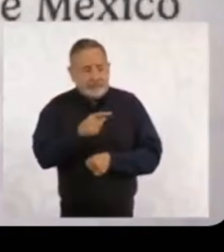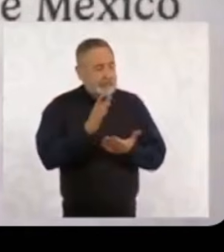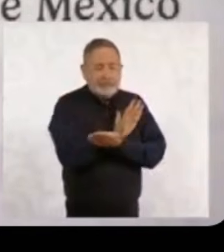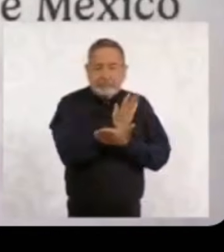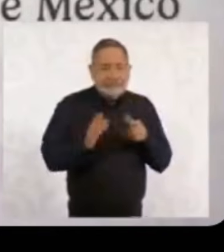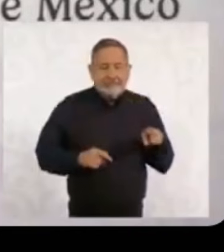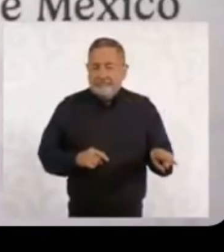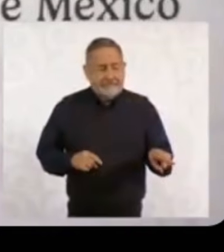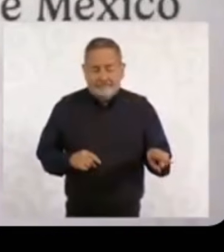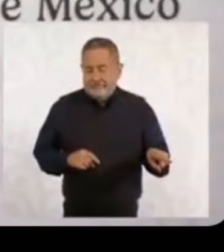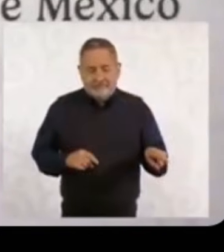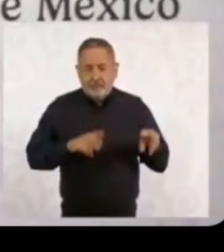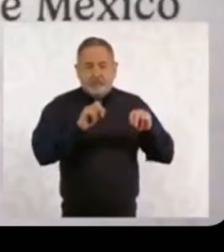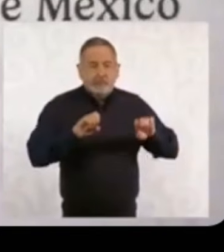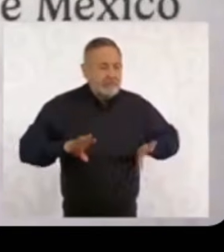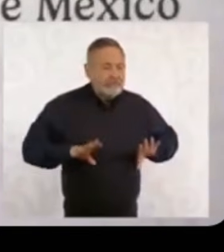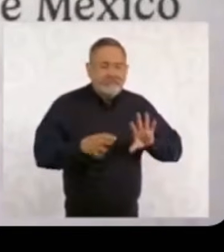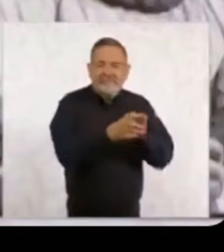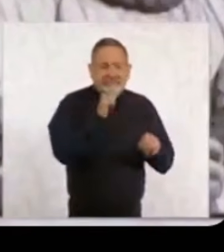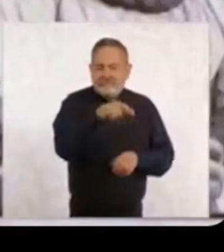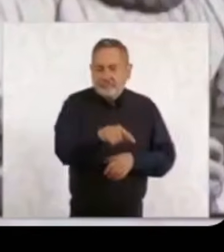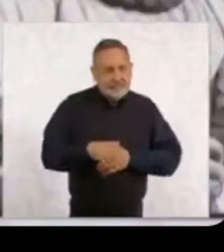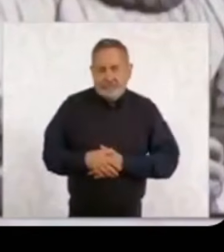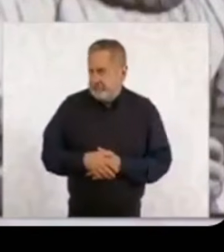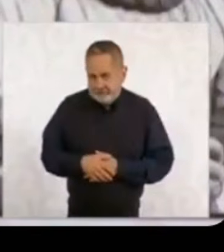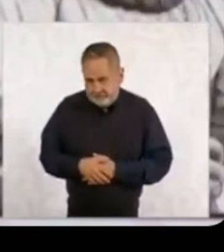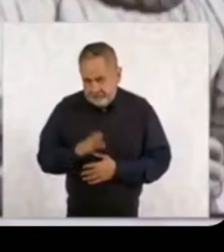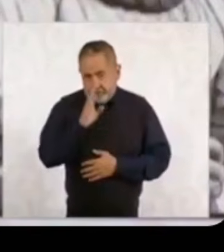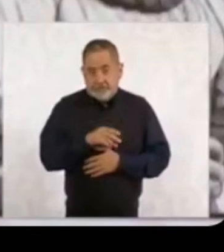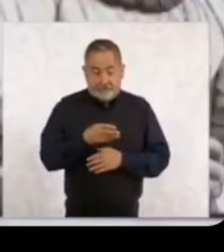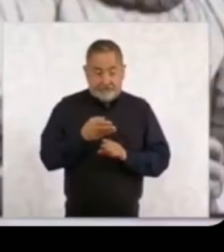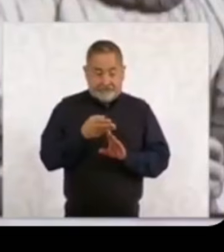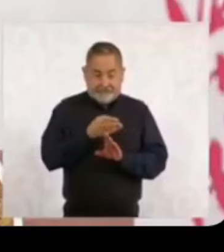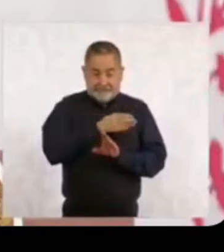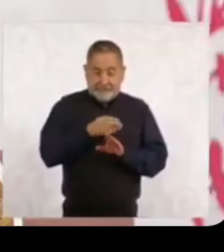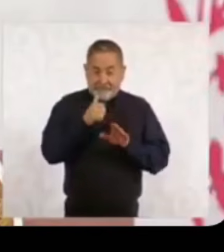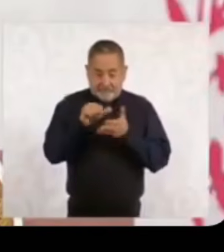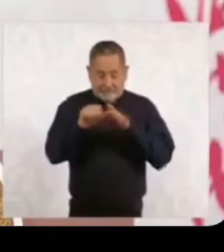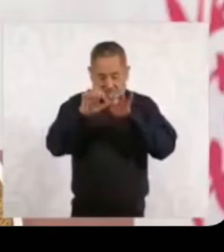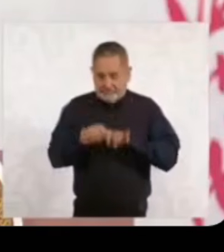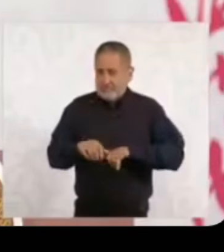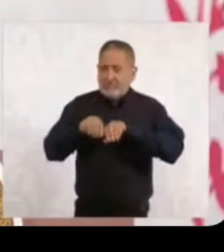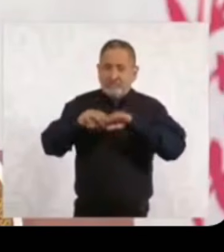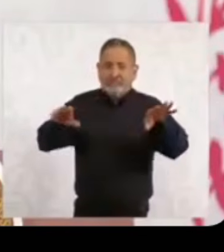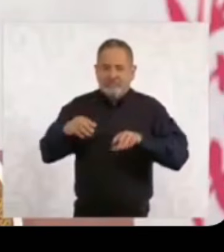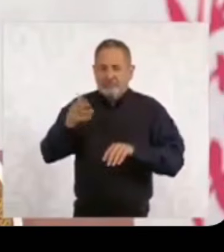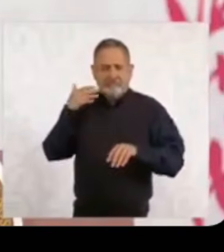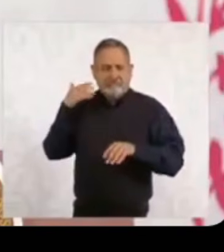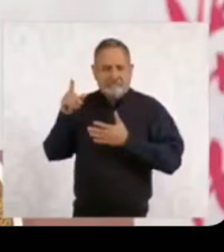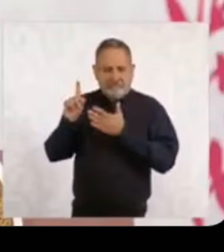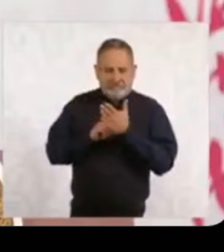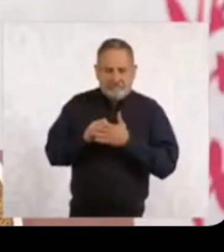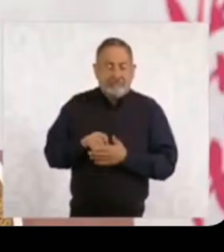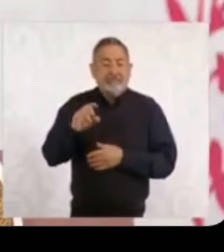y 2017 con proyecciones posteriores. Por cierto, estados gobernados por la oposición. Indicó